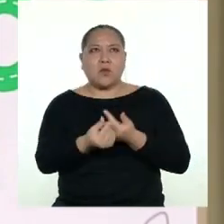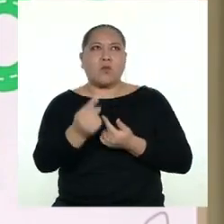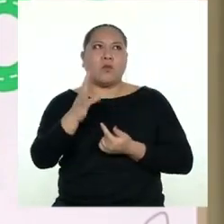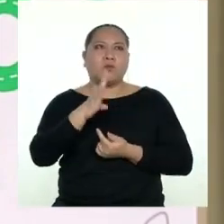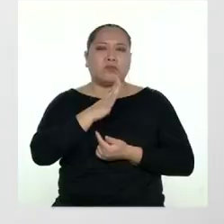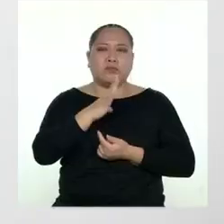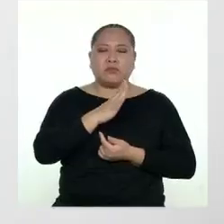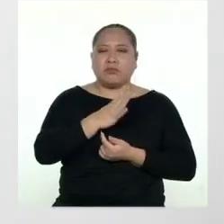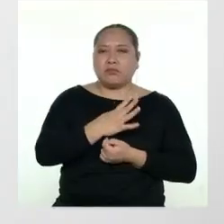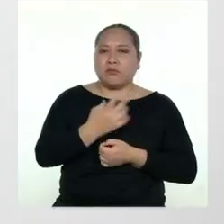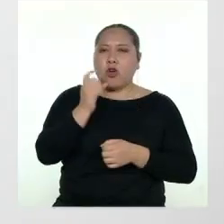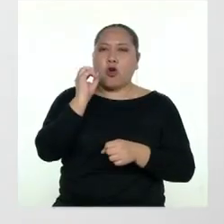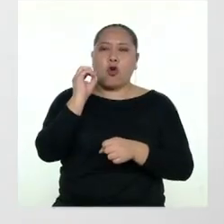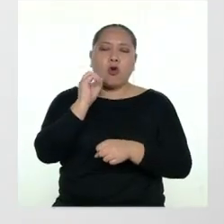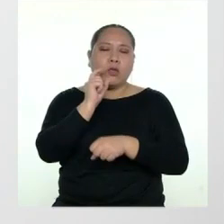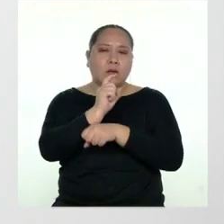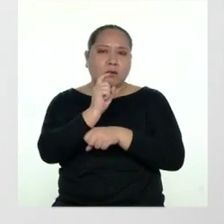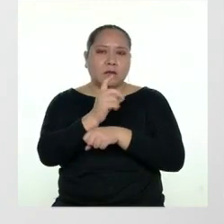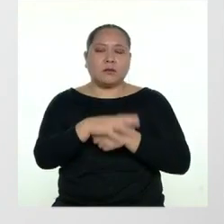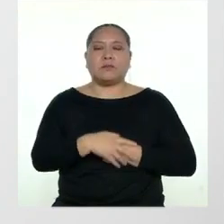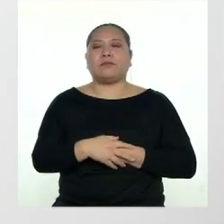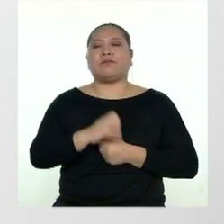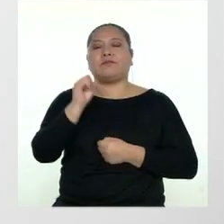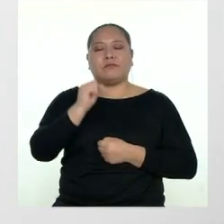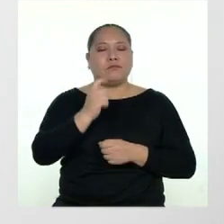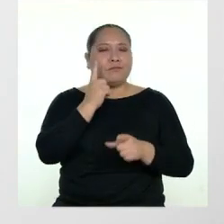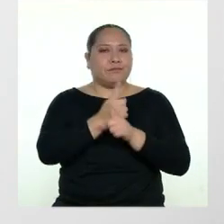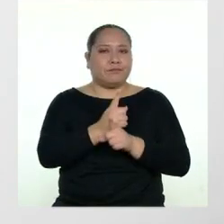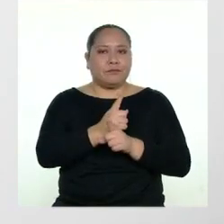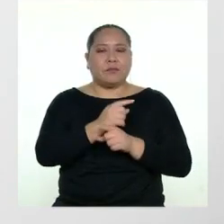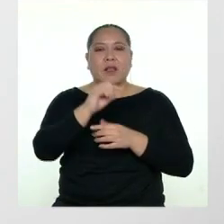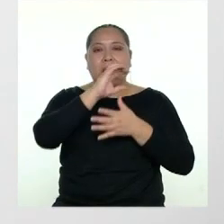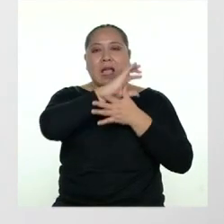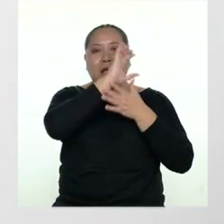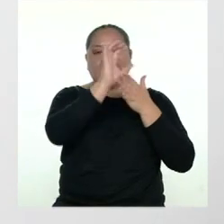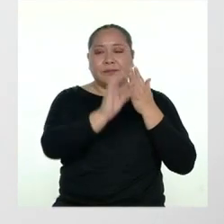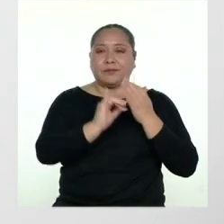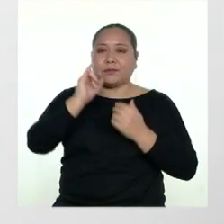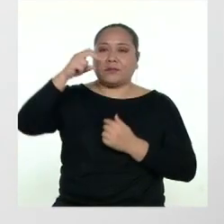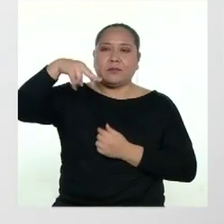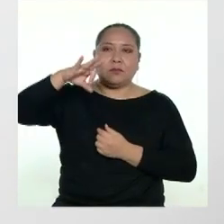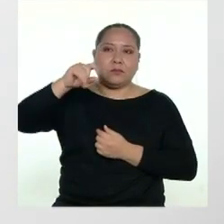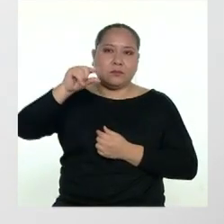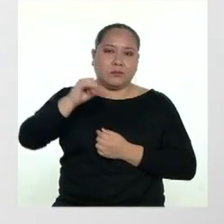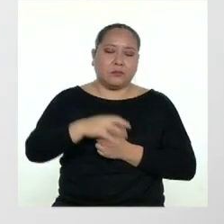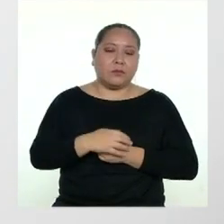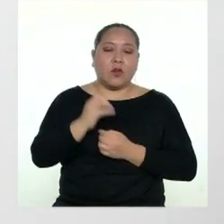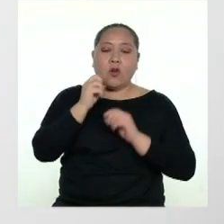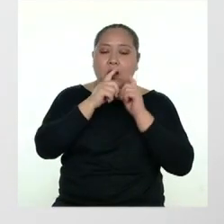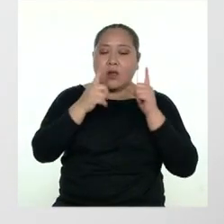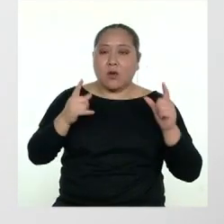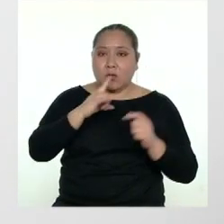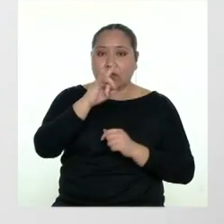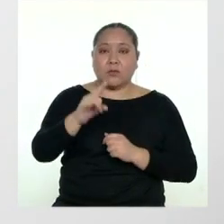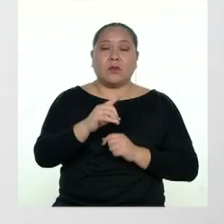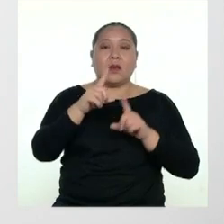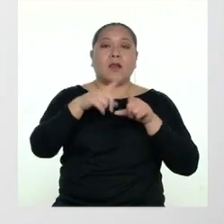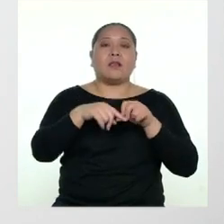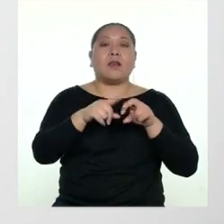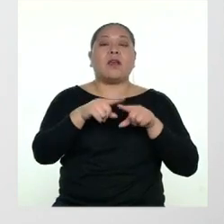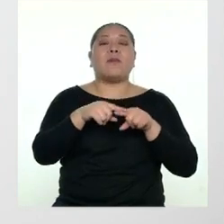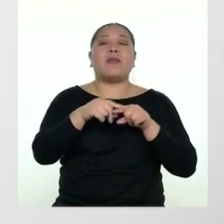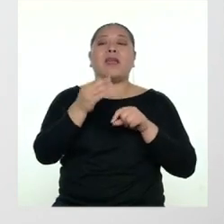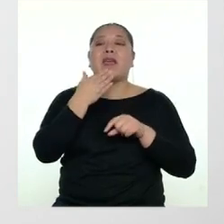o académico. Buena deducción, Rodrigo. Las características de la infografía y el lenguaje o registro que emplea dependerá del